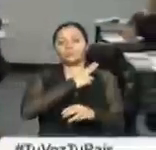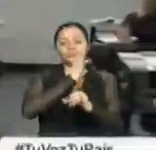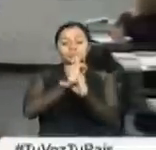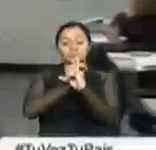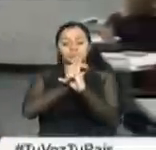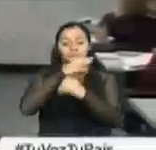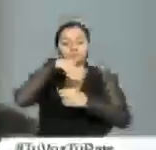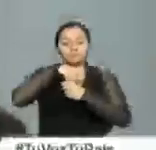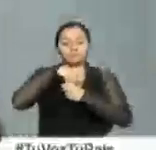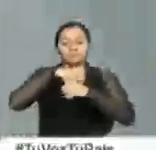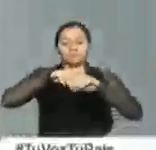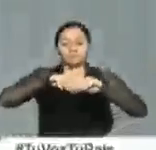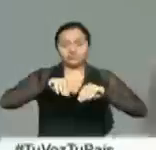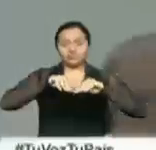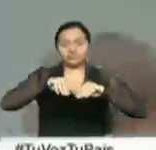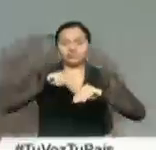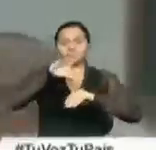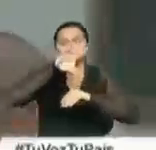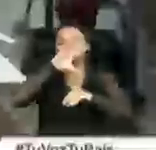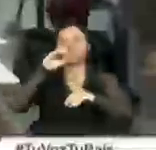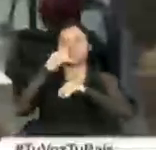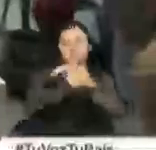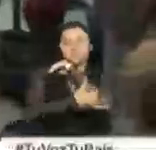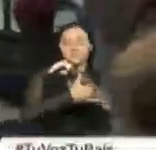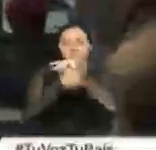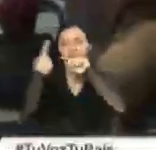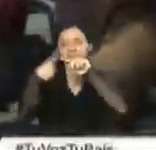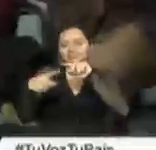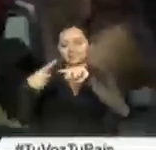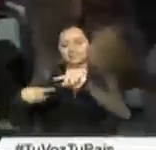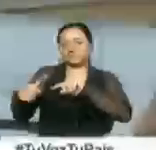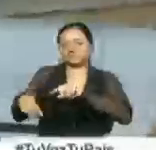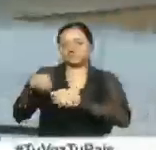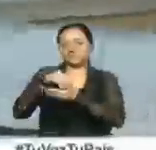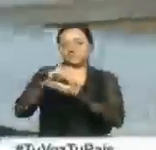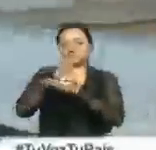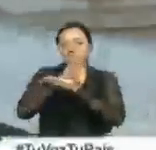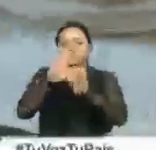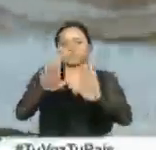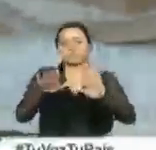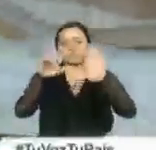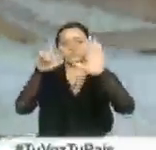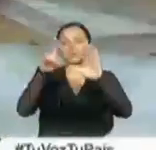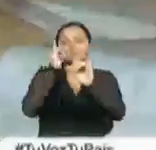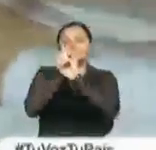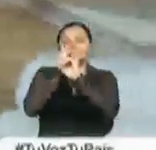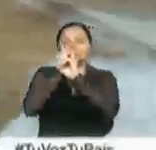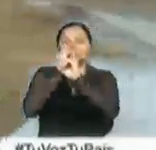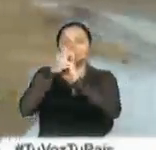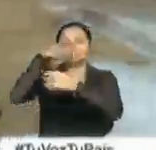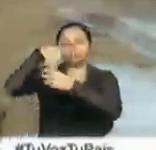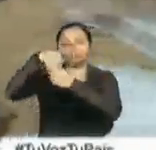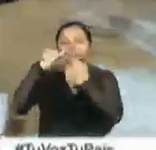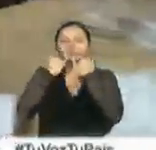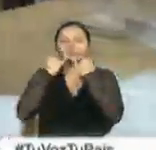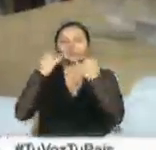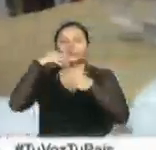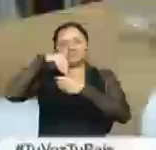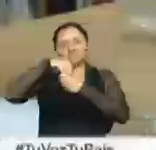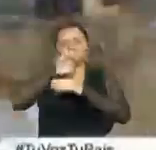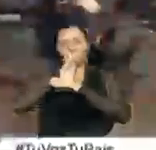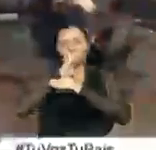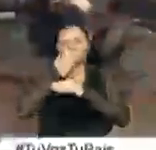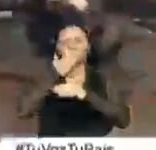instituciones educativas en más de 50 países, donde ha establecido 16 institutos Confucio, incluyendo el de